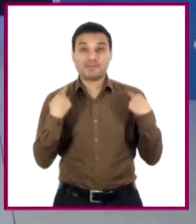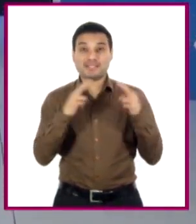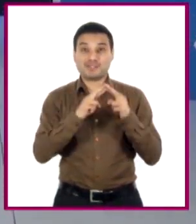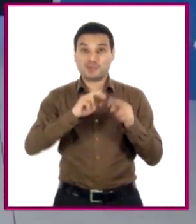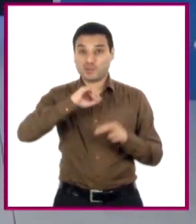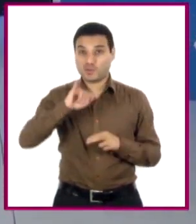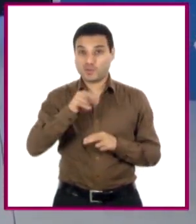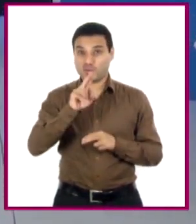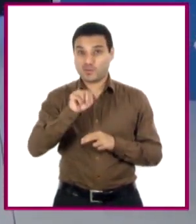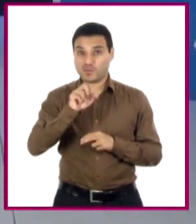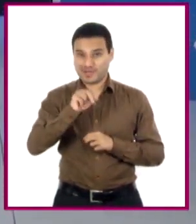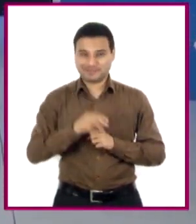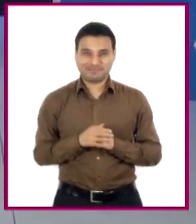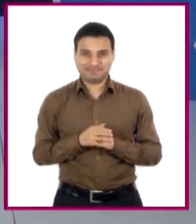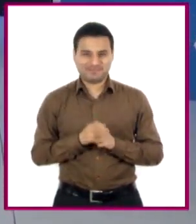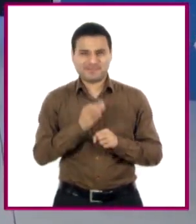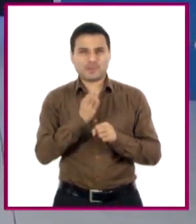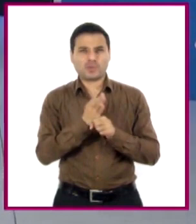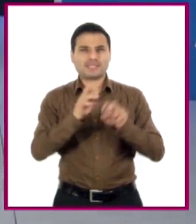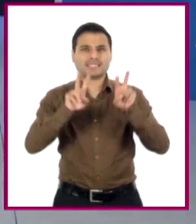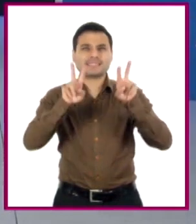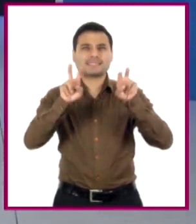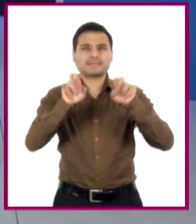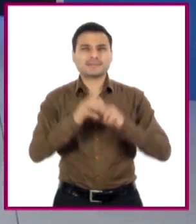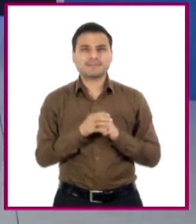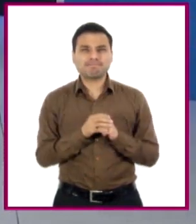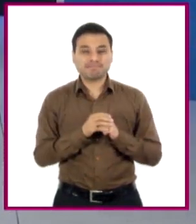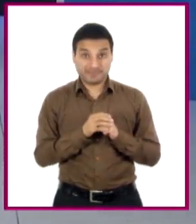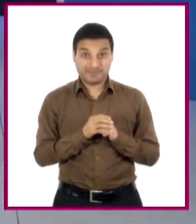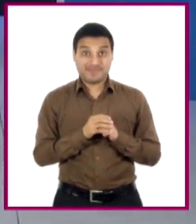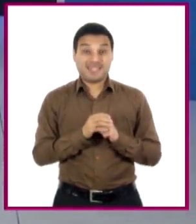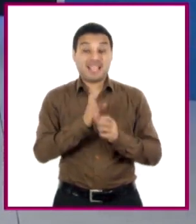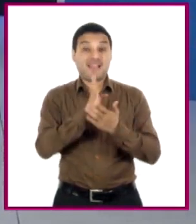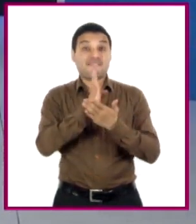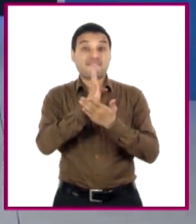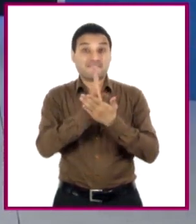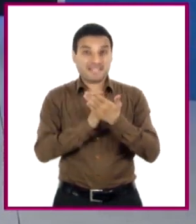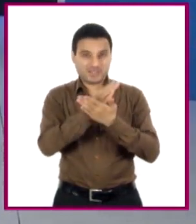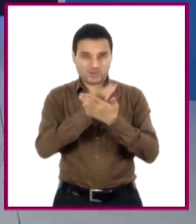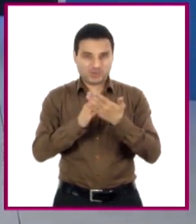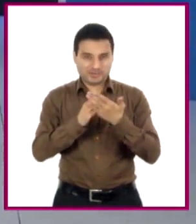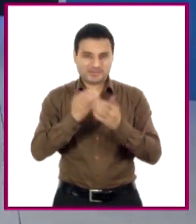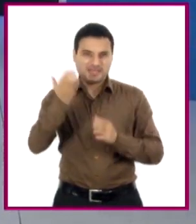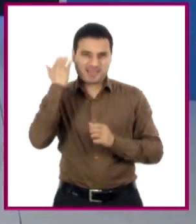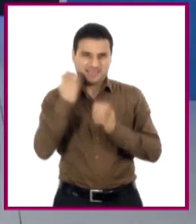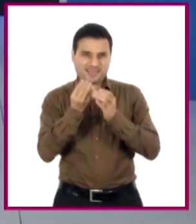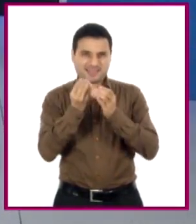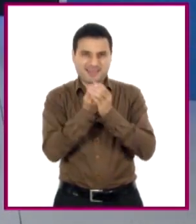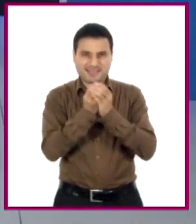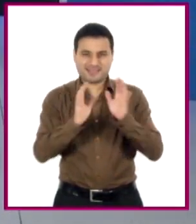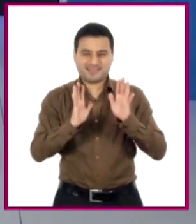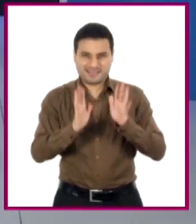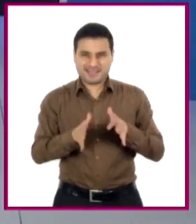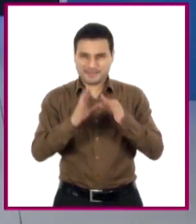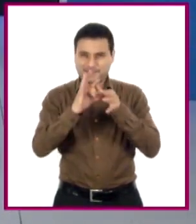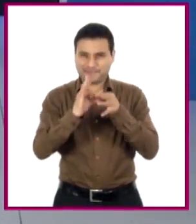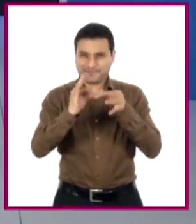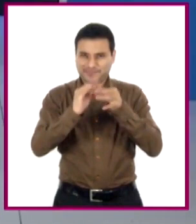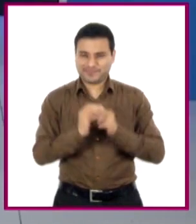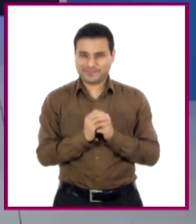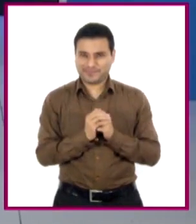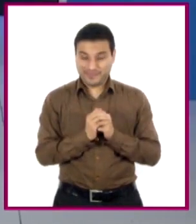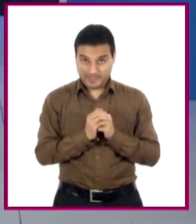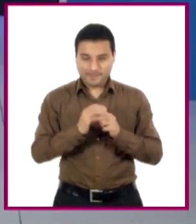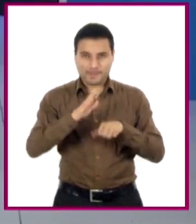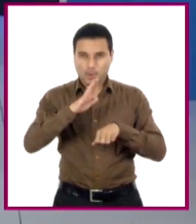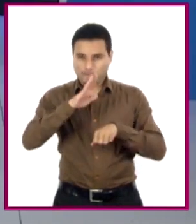Carlos. En la lección de hoy, retomaremos las fracciones con las que trabajaron durante la sesión anterior y buscaremos ampliar